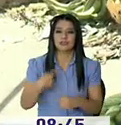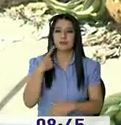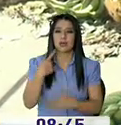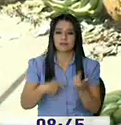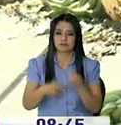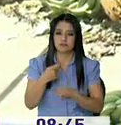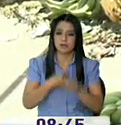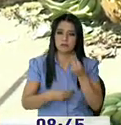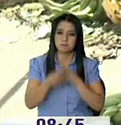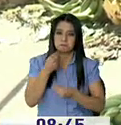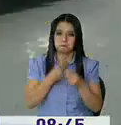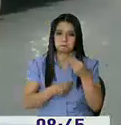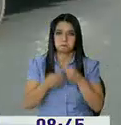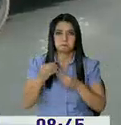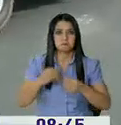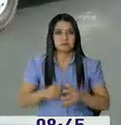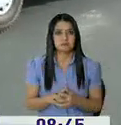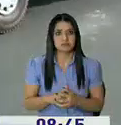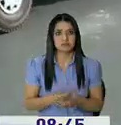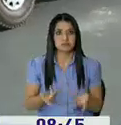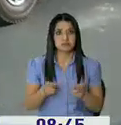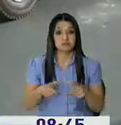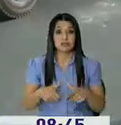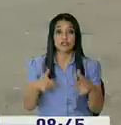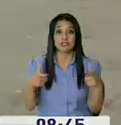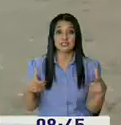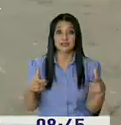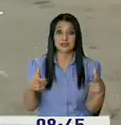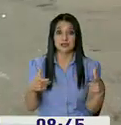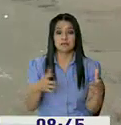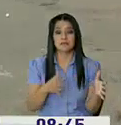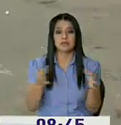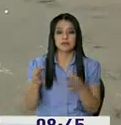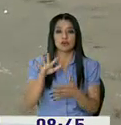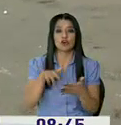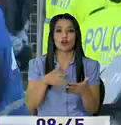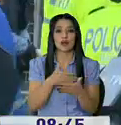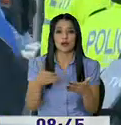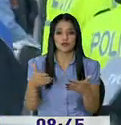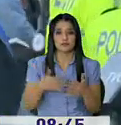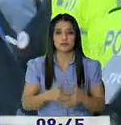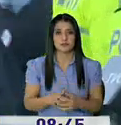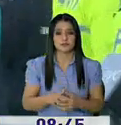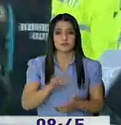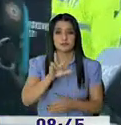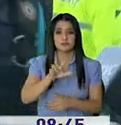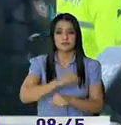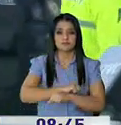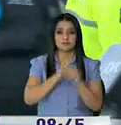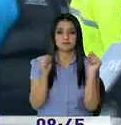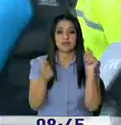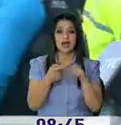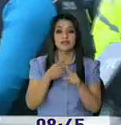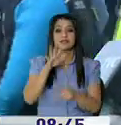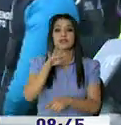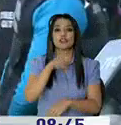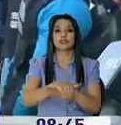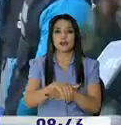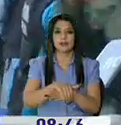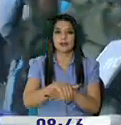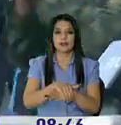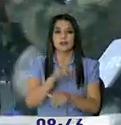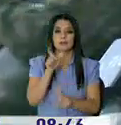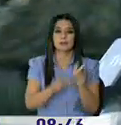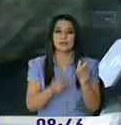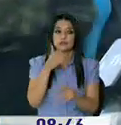ofertar alimentos a la población. Además, el mayorista ampliará sus horarios de atención. 3 de la mañana a 5 de la tarde para las personas